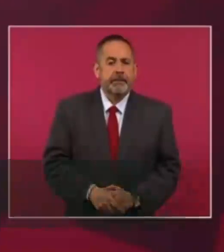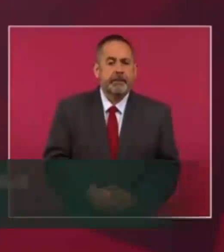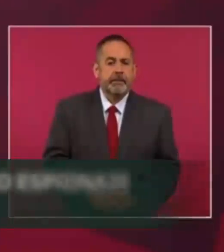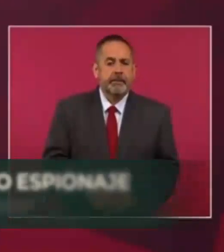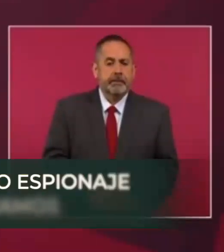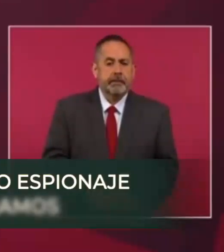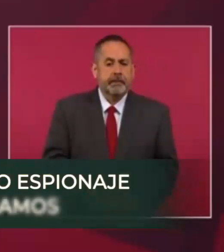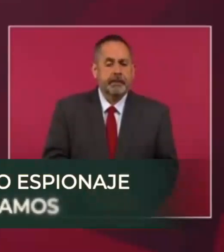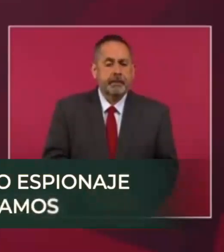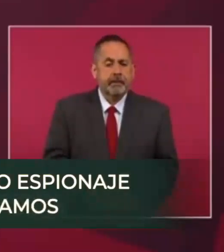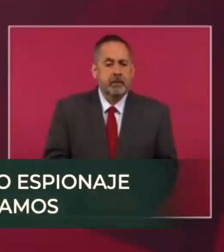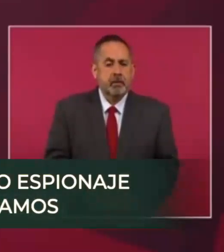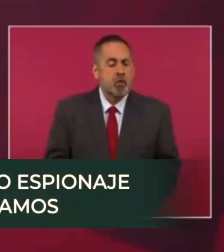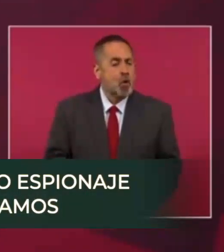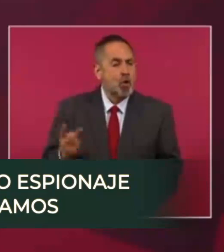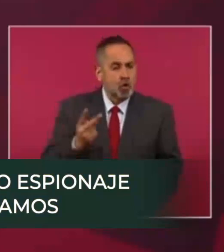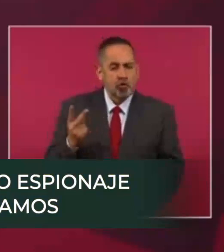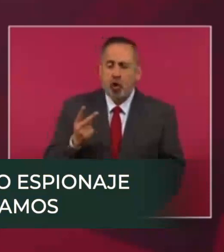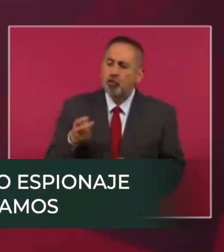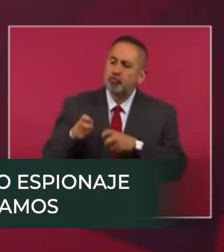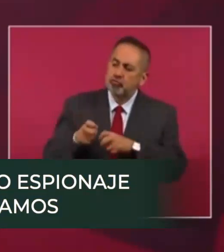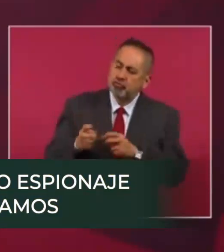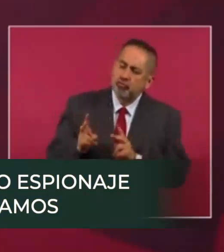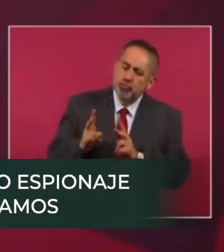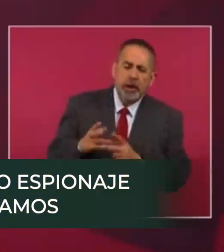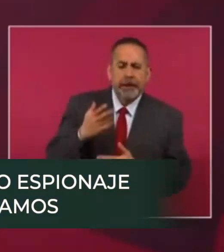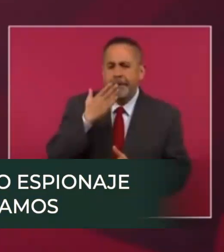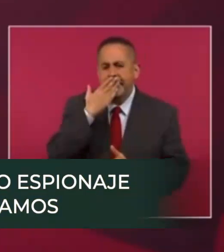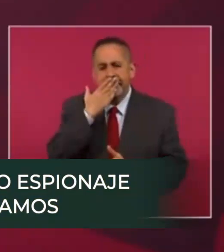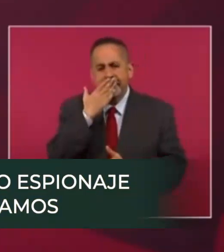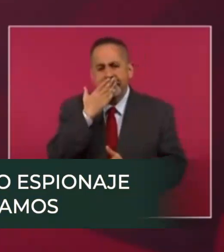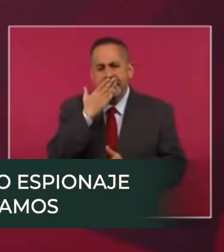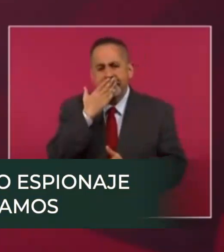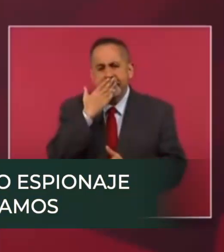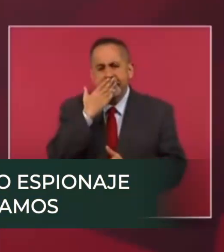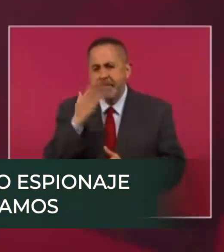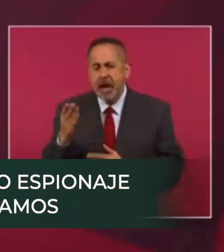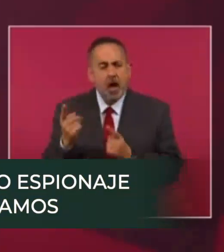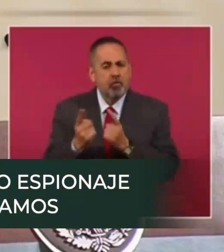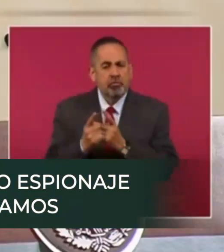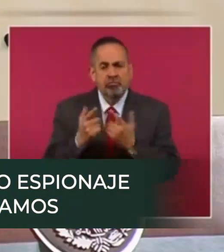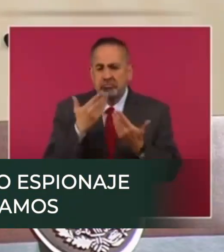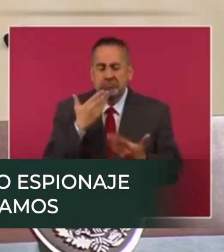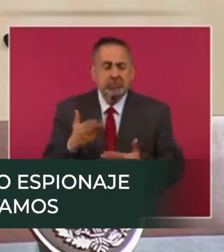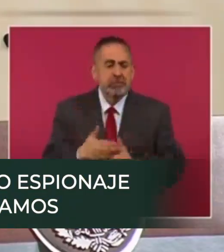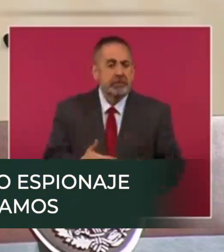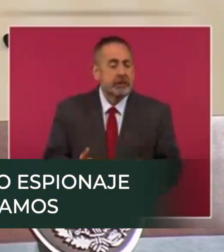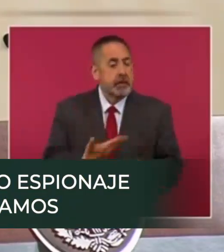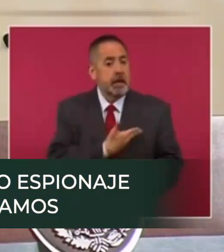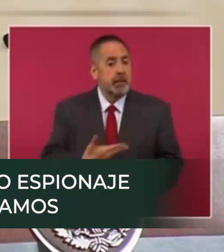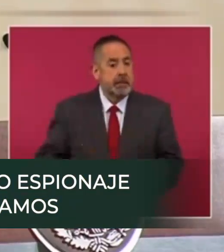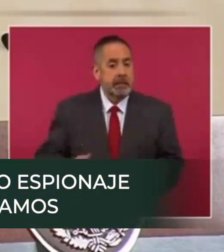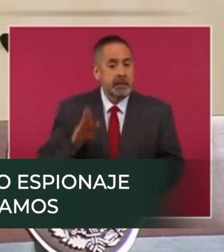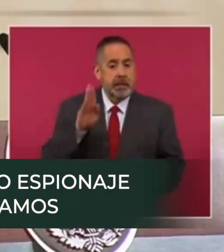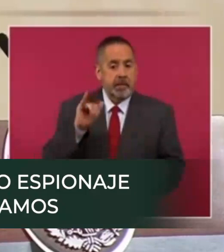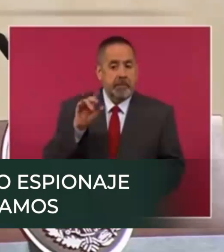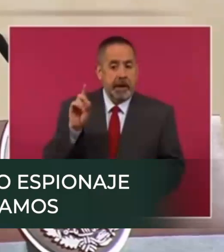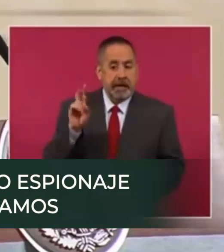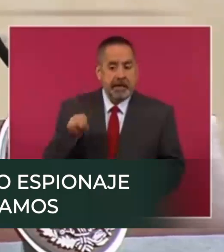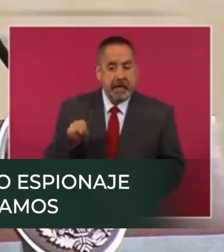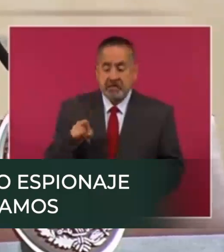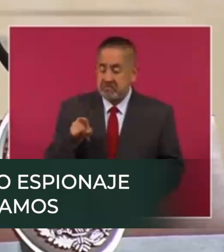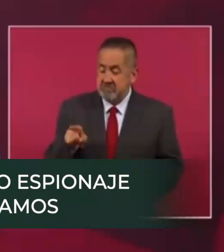También en su mañanera, el presidente rechazó que el activista Raimundo Ramos haya sido objeto de espionaje por parte